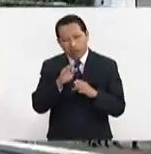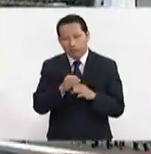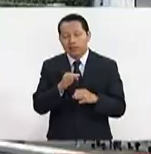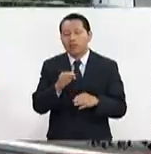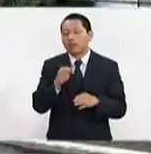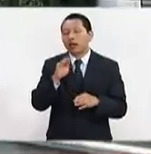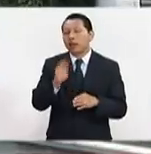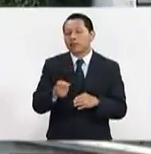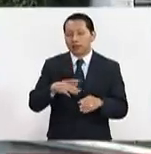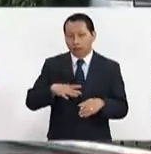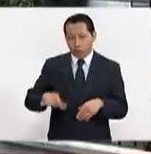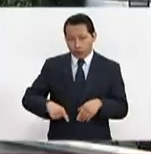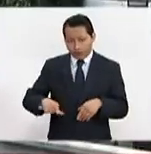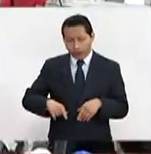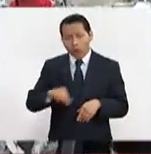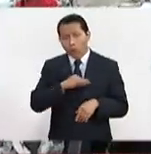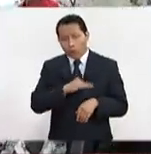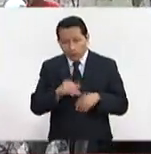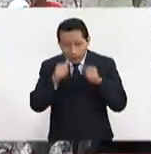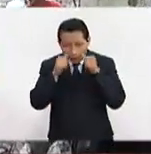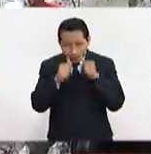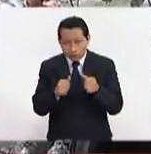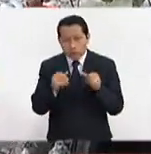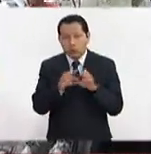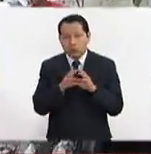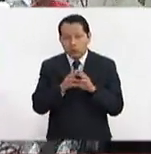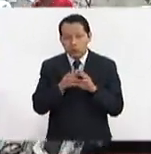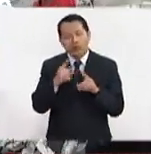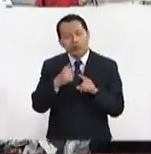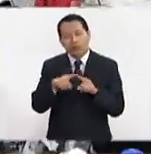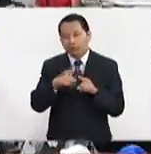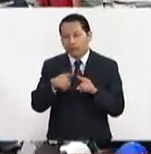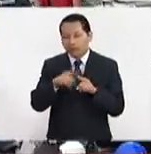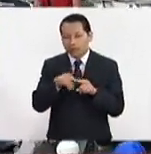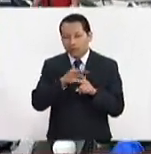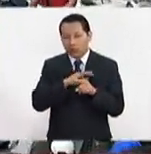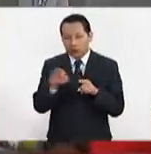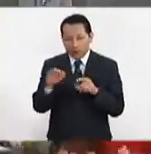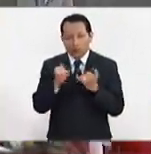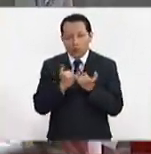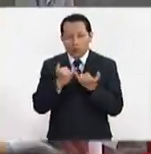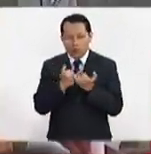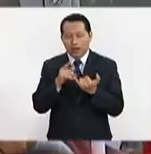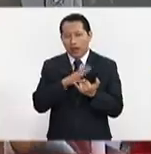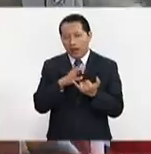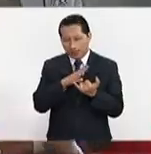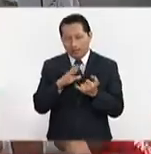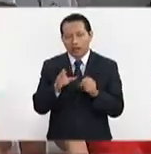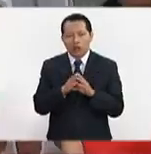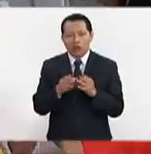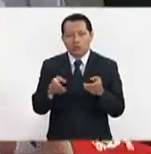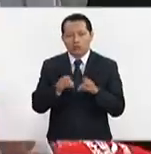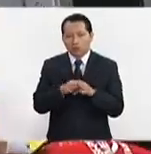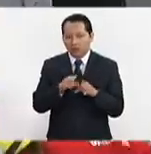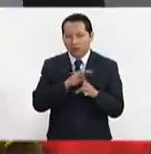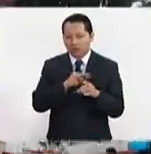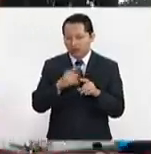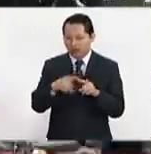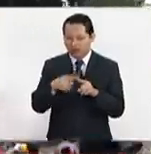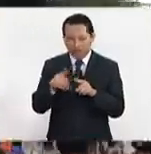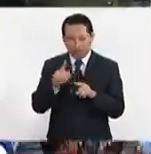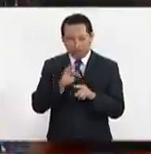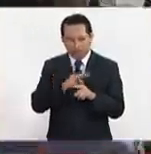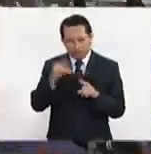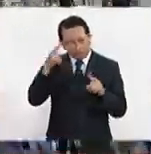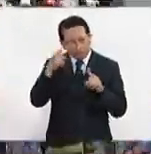puede atender sin ningún problema con las estimaciones que todavía tenemos para cierre y cumplir con las metas que tenemos.